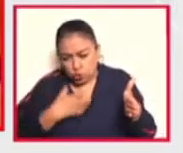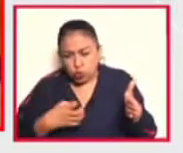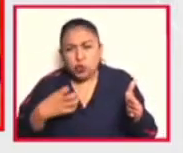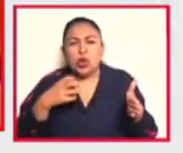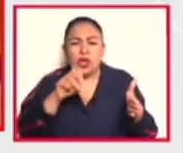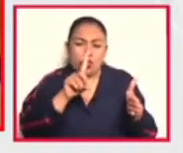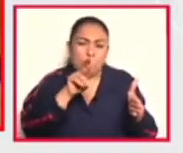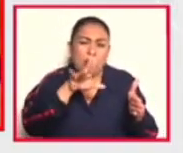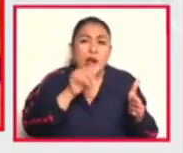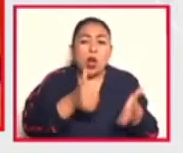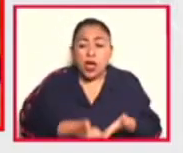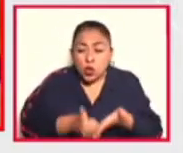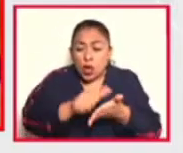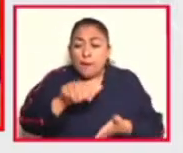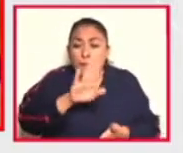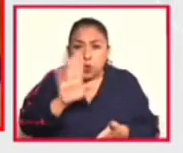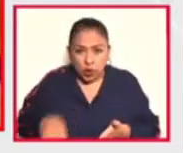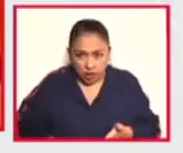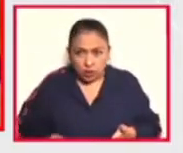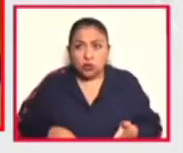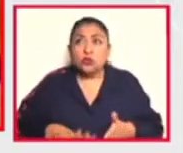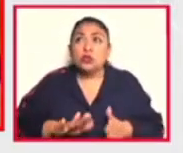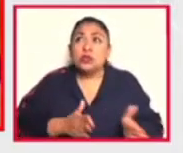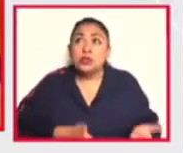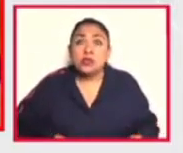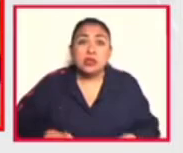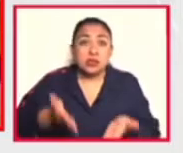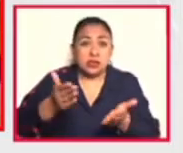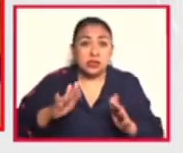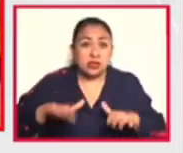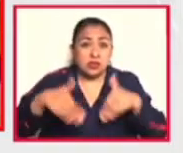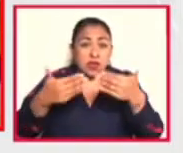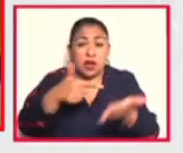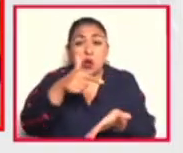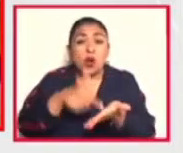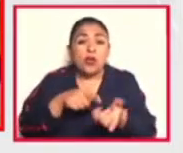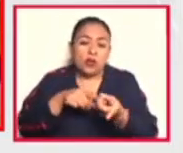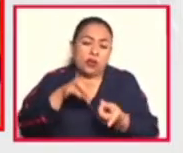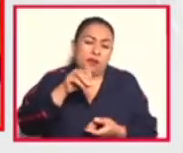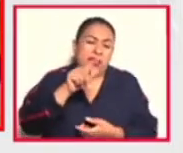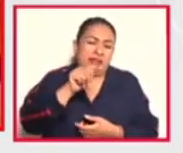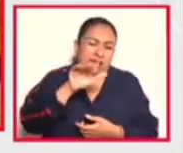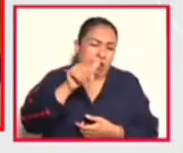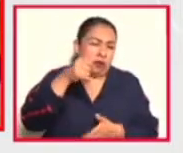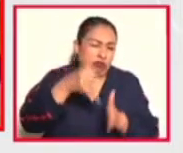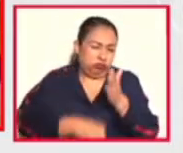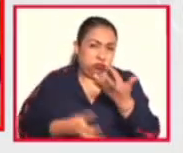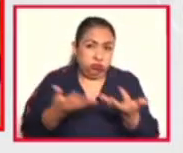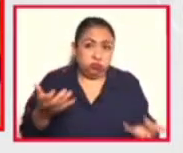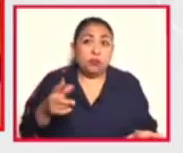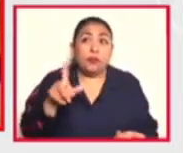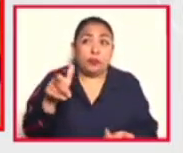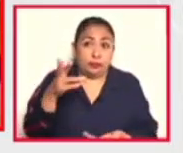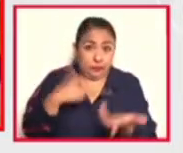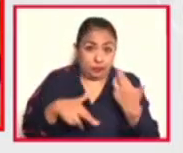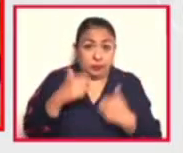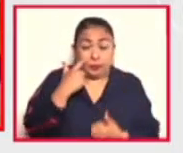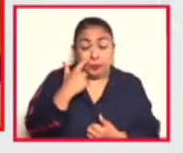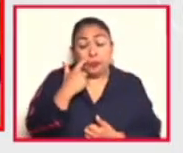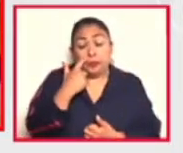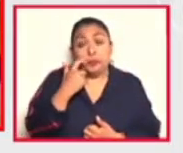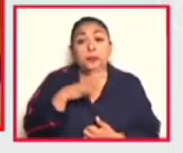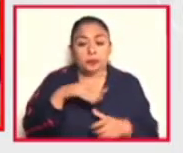a los difuntos a llegar, en ese caso, al inframundo, al Mictlán, ¿no? Y regresaban, porque tenemos un